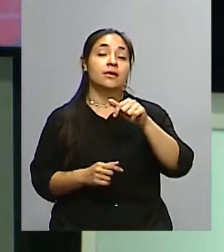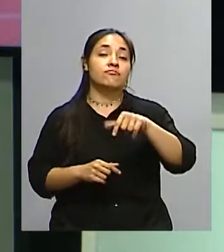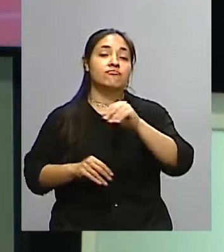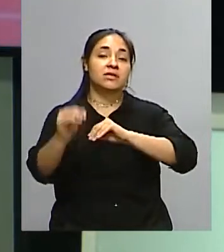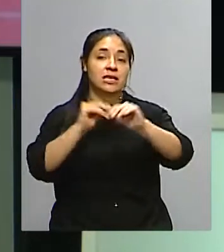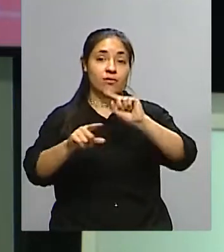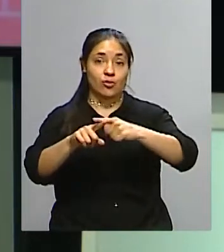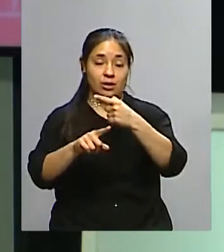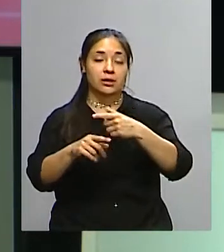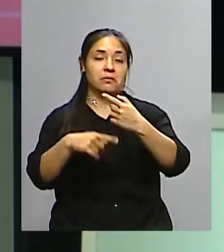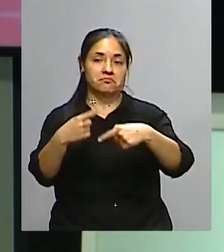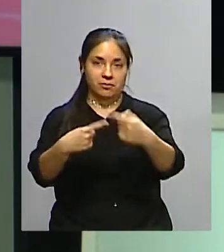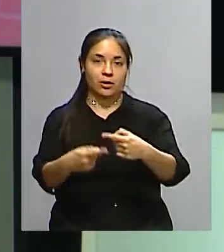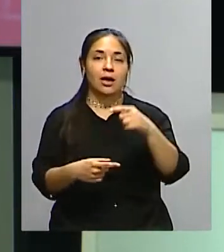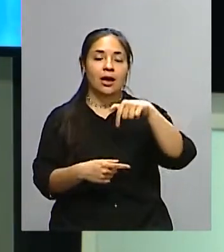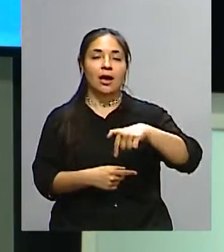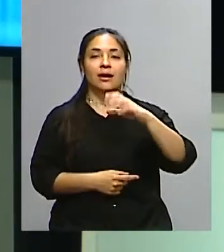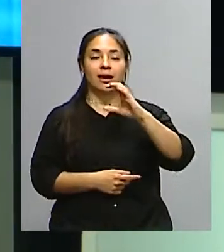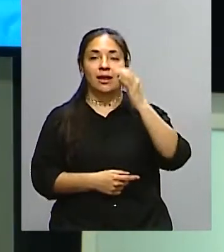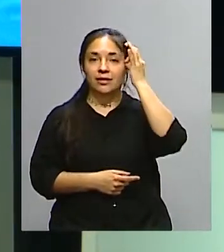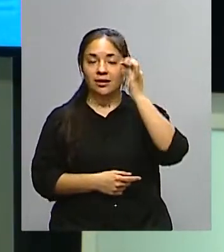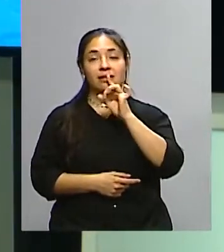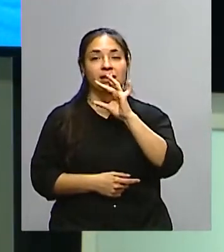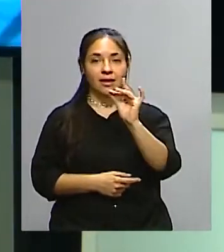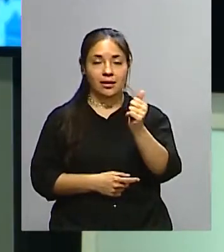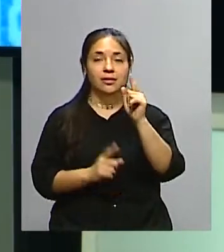Chat político, estamos en el 30 de la TDA,